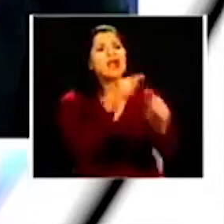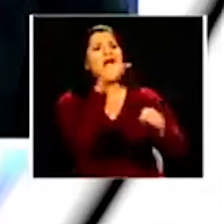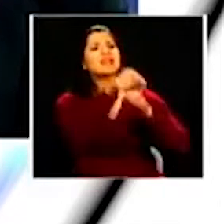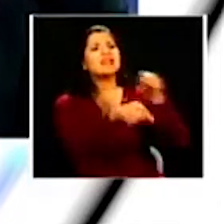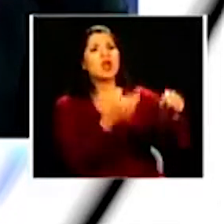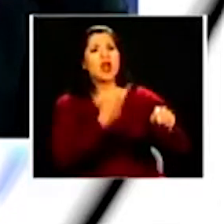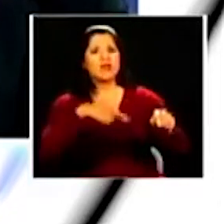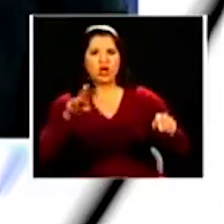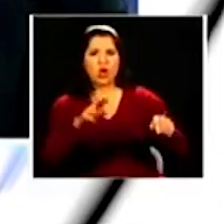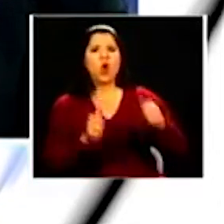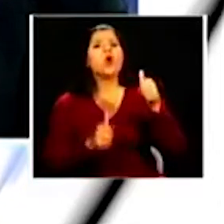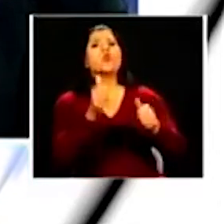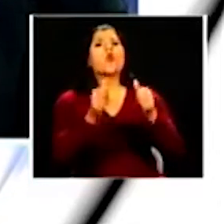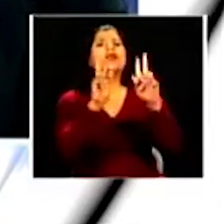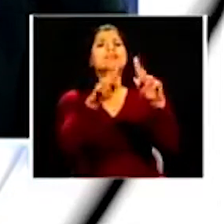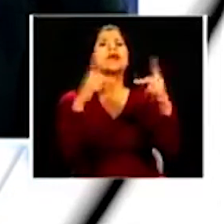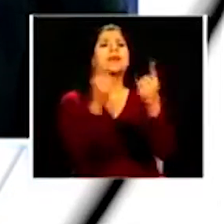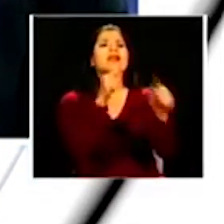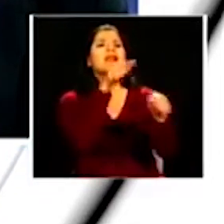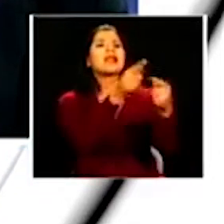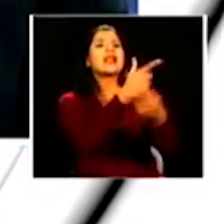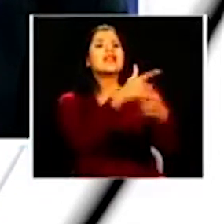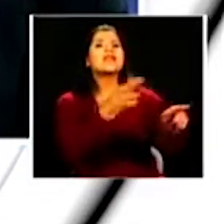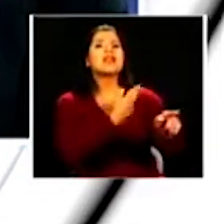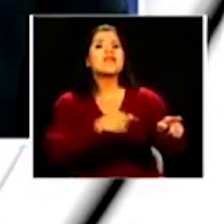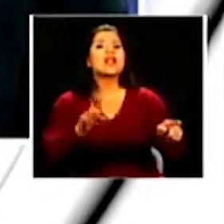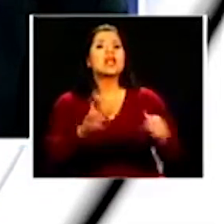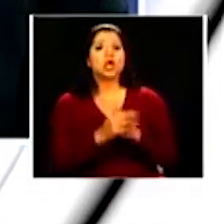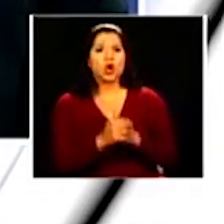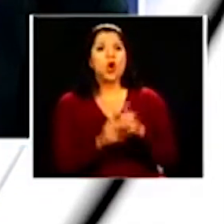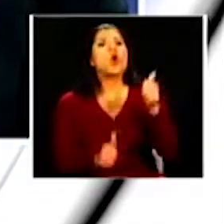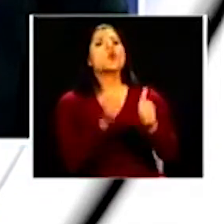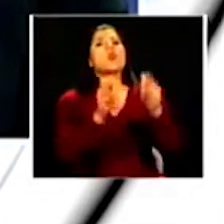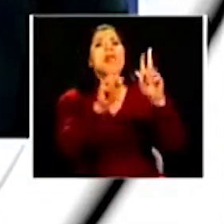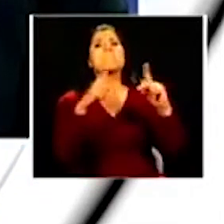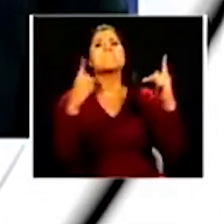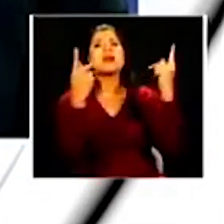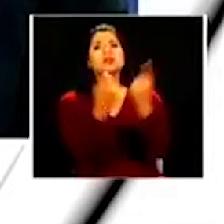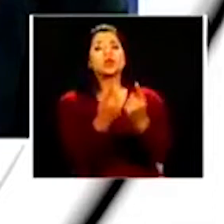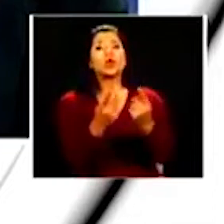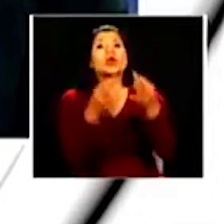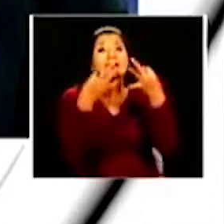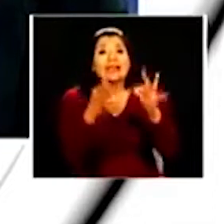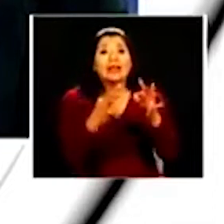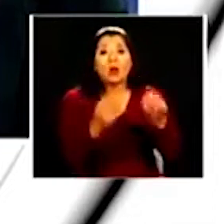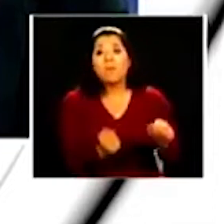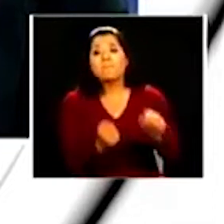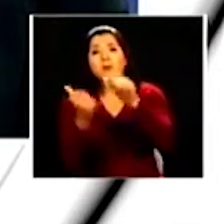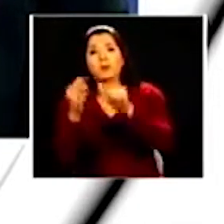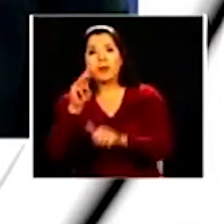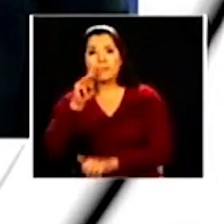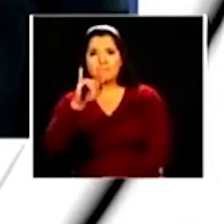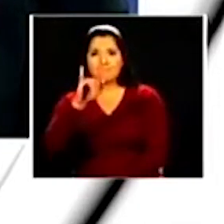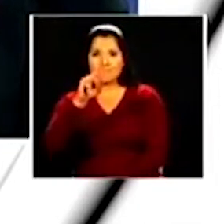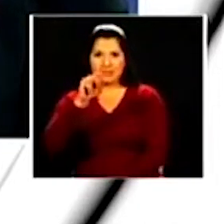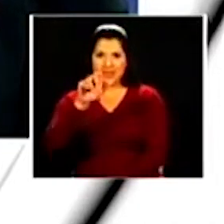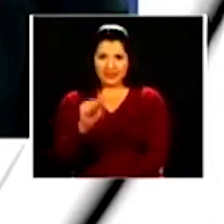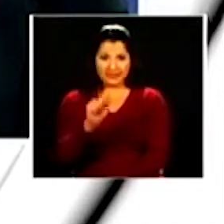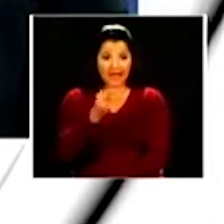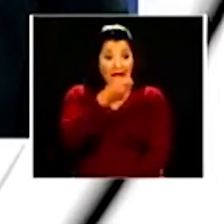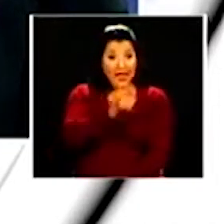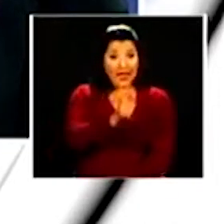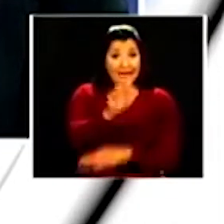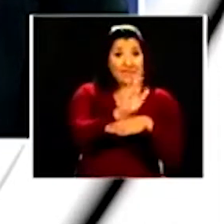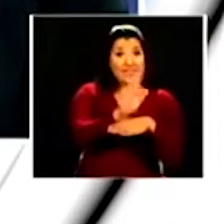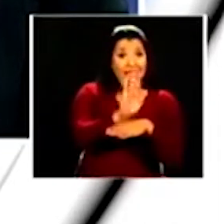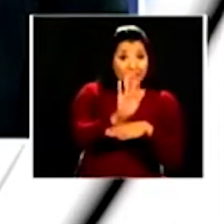religiosa en este país, cuál es el partido que intentó sacar la misa del canal de televisión que usted está viendo en este momento. ¿Cuál